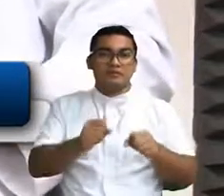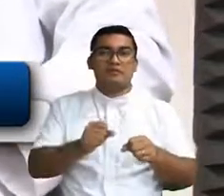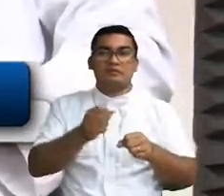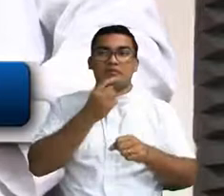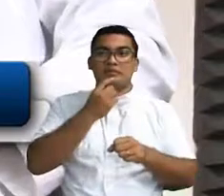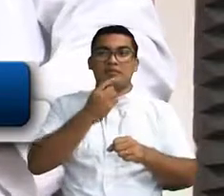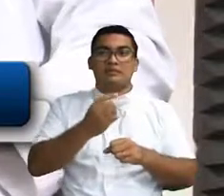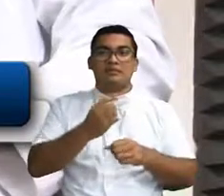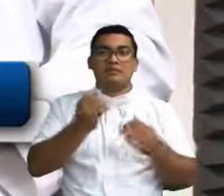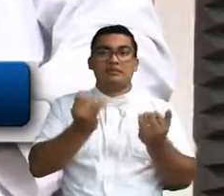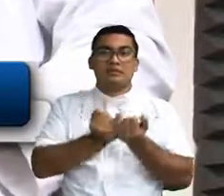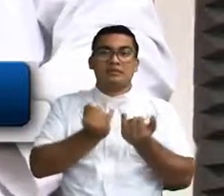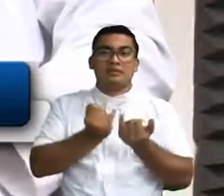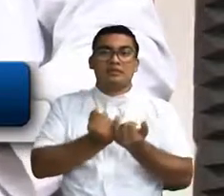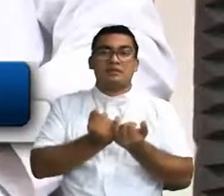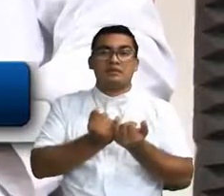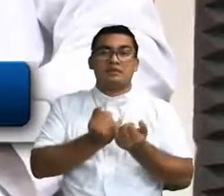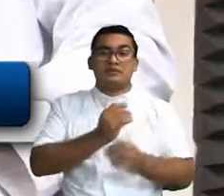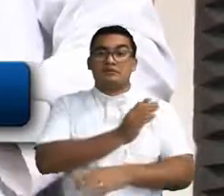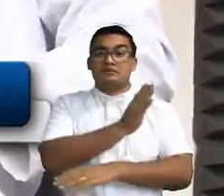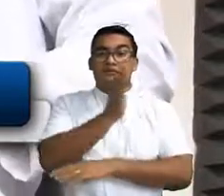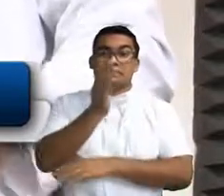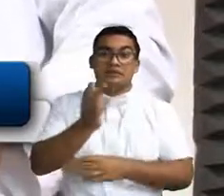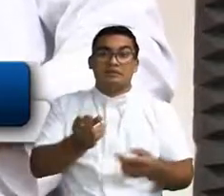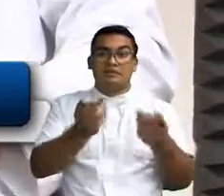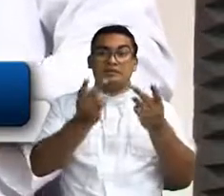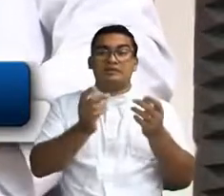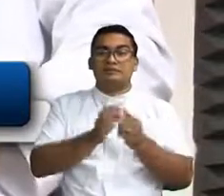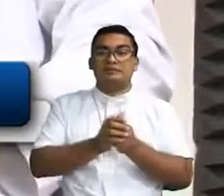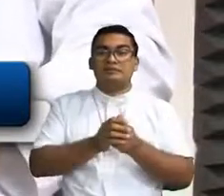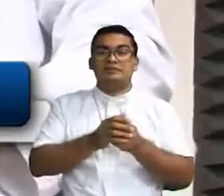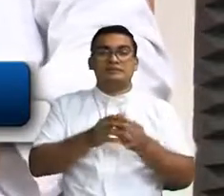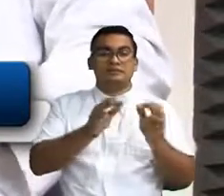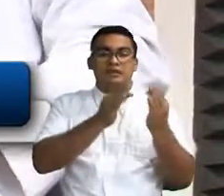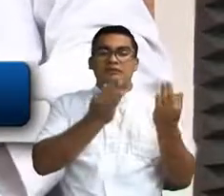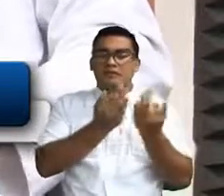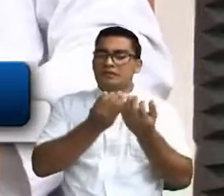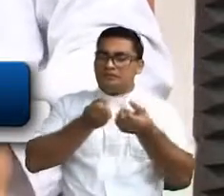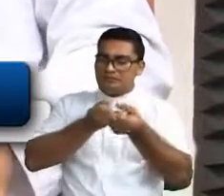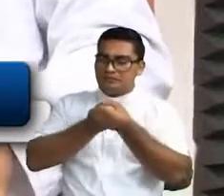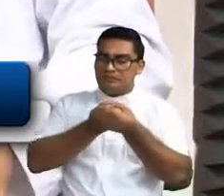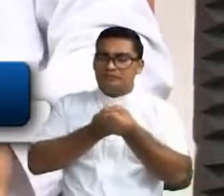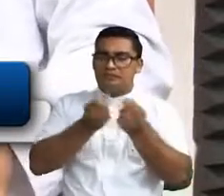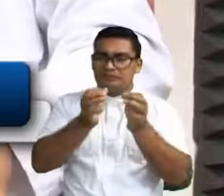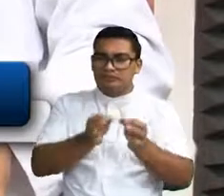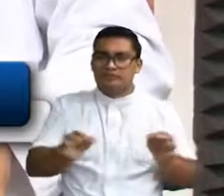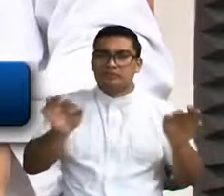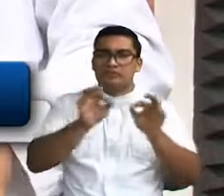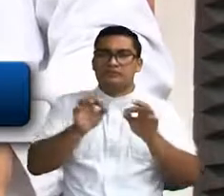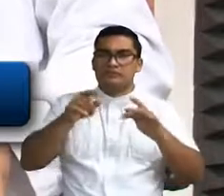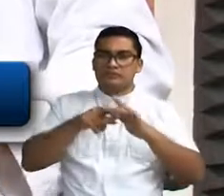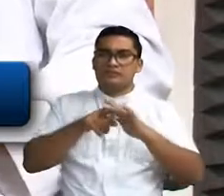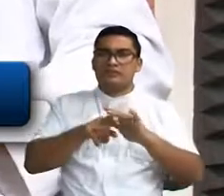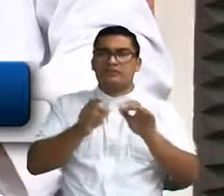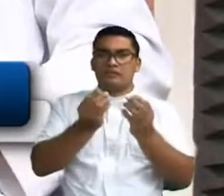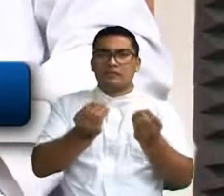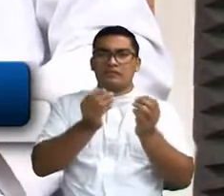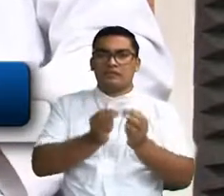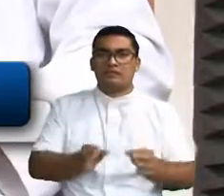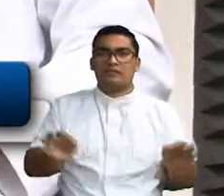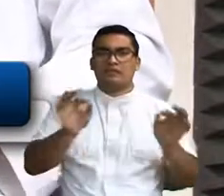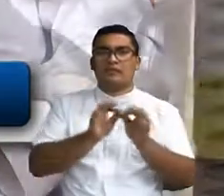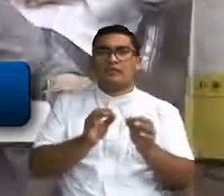causar gradualmente y puede estar marcada para toda la vida. Entonces, el apoyo familiar dentro del aspecto psicoterapéutico es muy